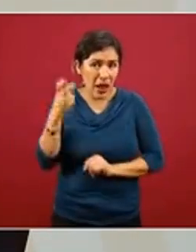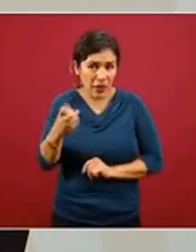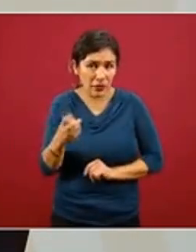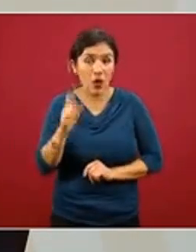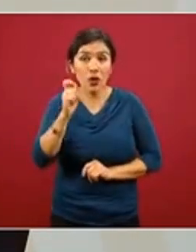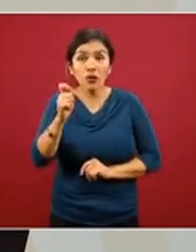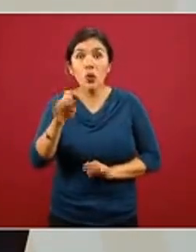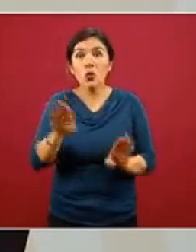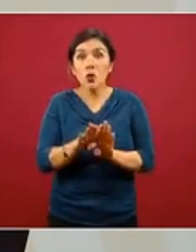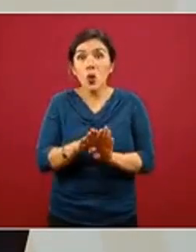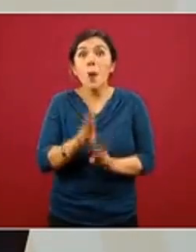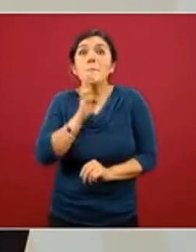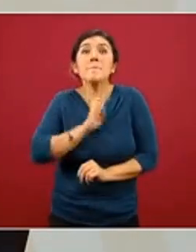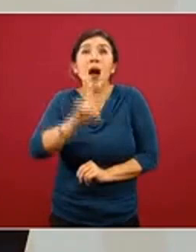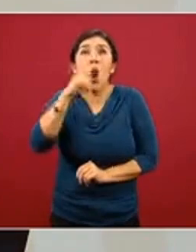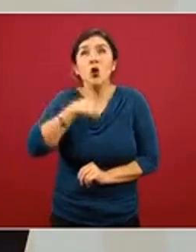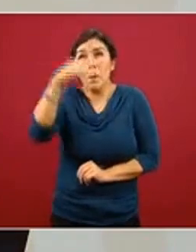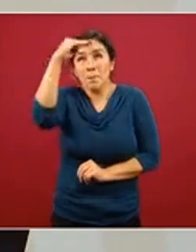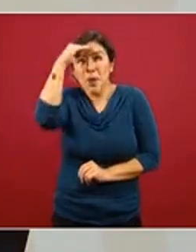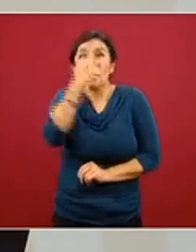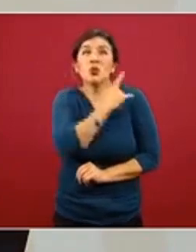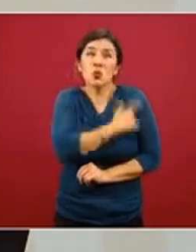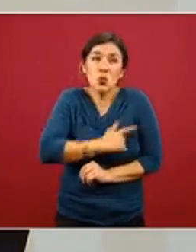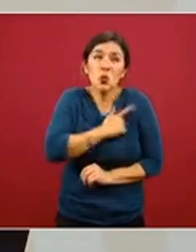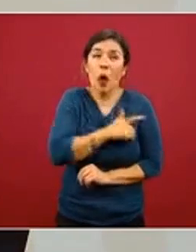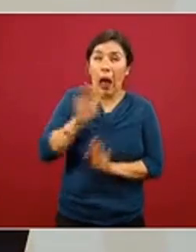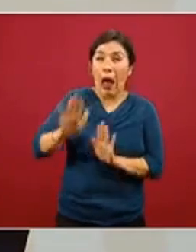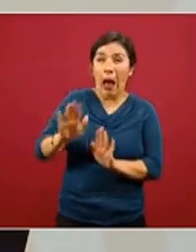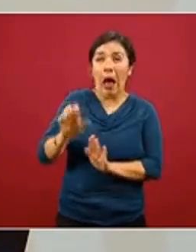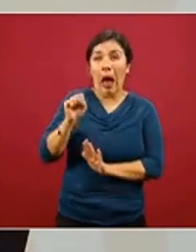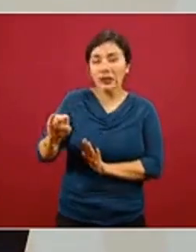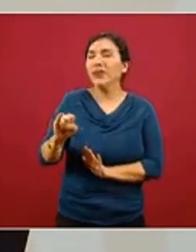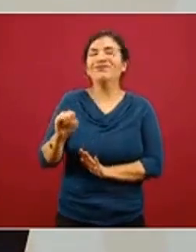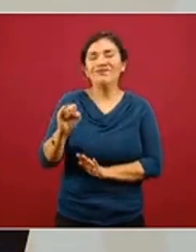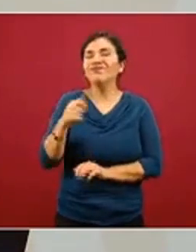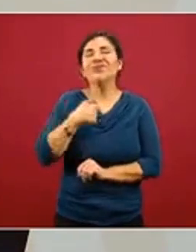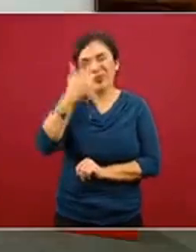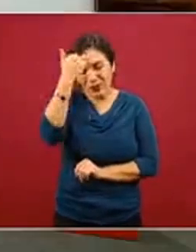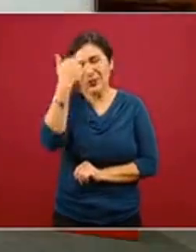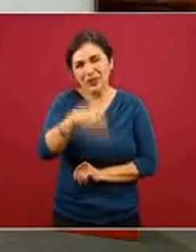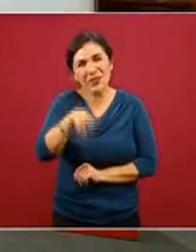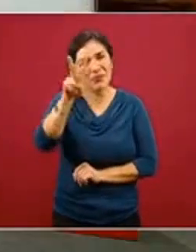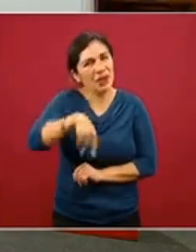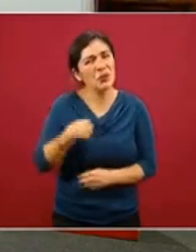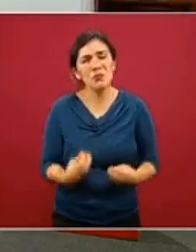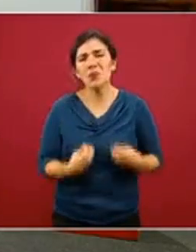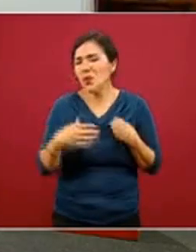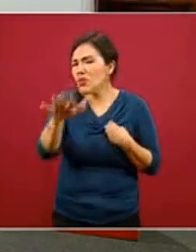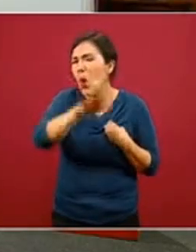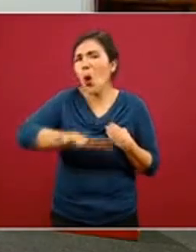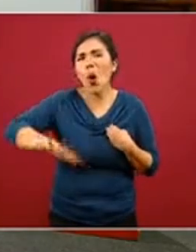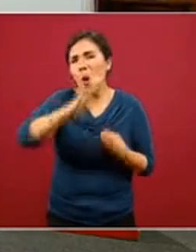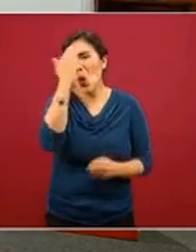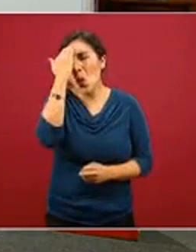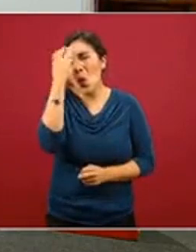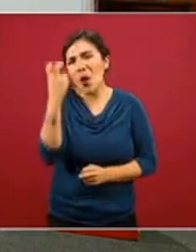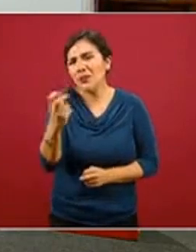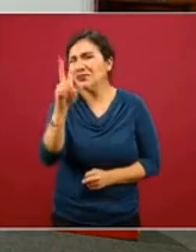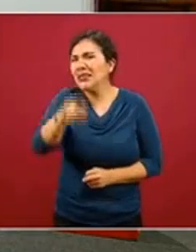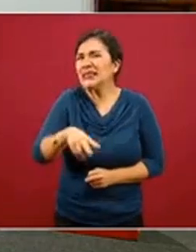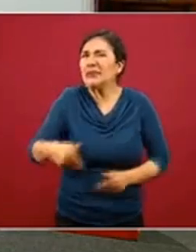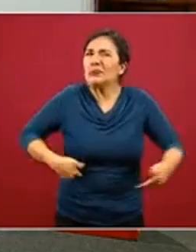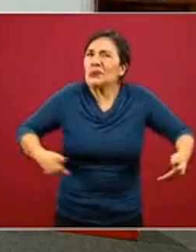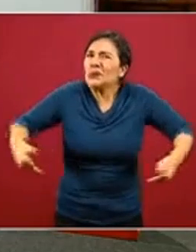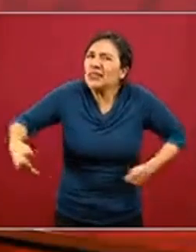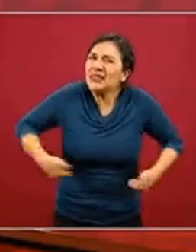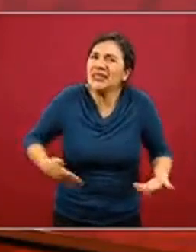que estimule, que sea deseable, que guste, estamos perfectamente conscientes y lo vivimos todas y todos, es